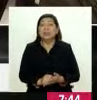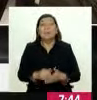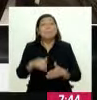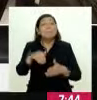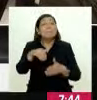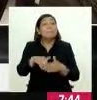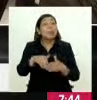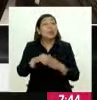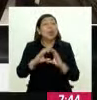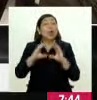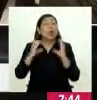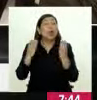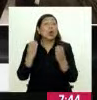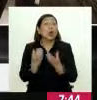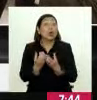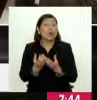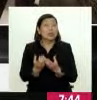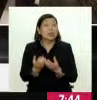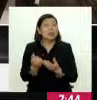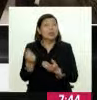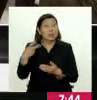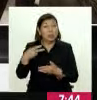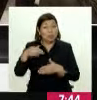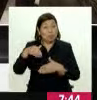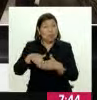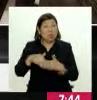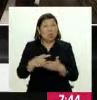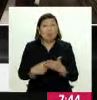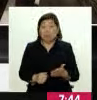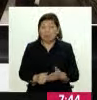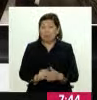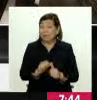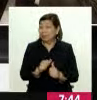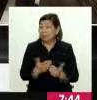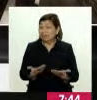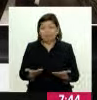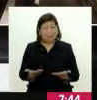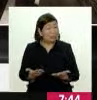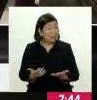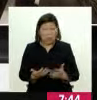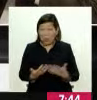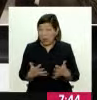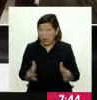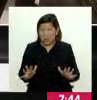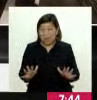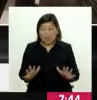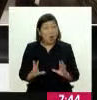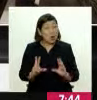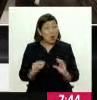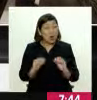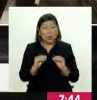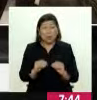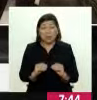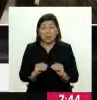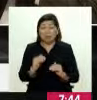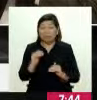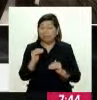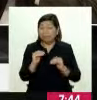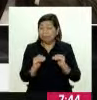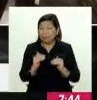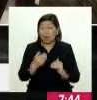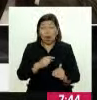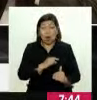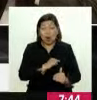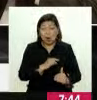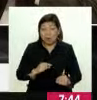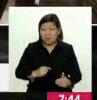votación congresal en segunda vuelta. Porque si no tenemos, si ya no le damos estabilidad a los